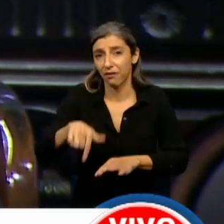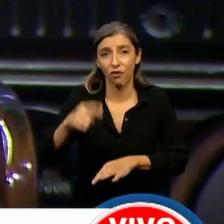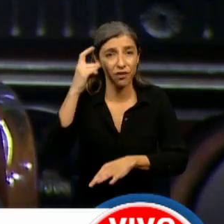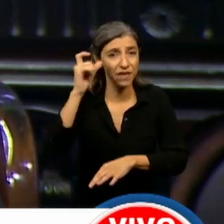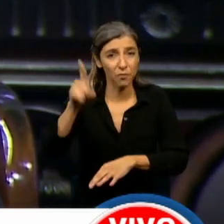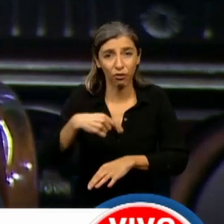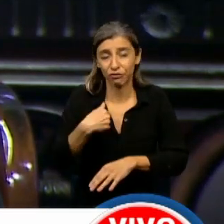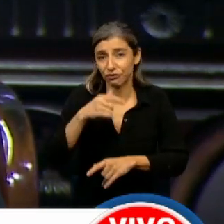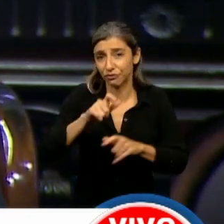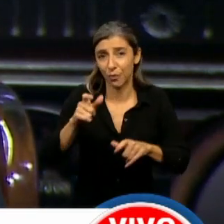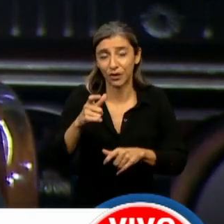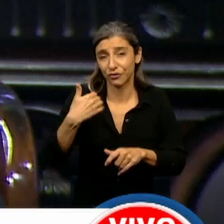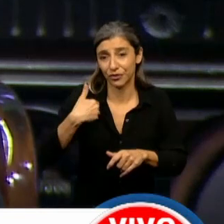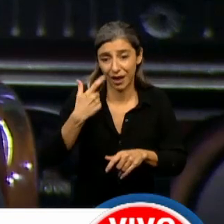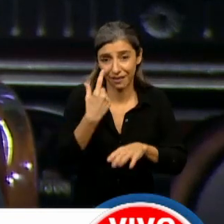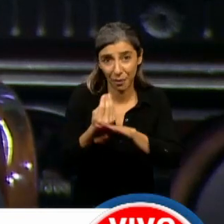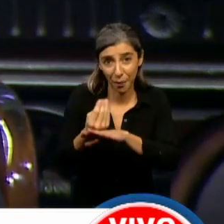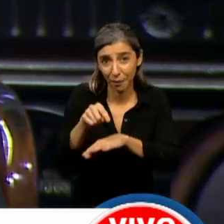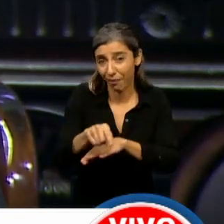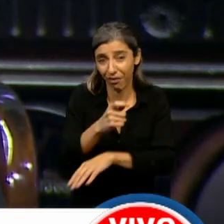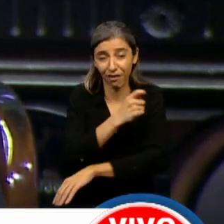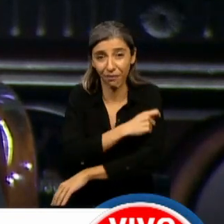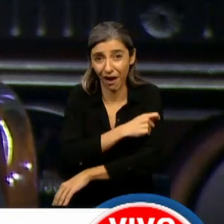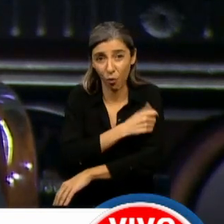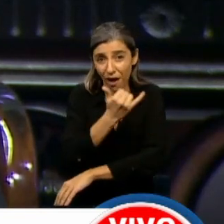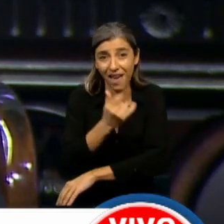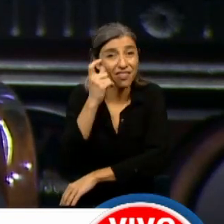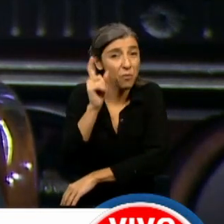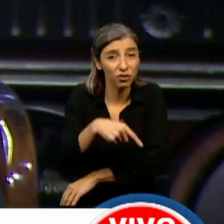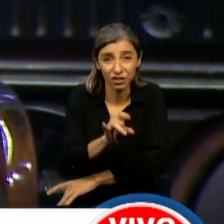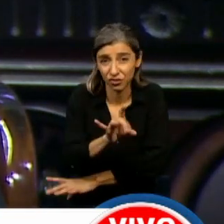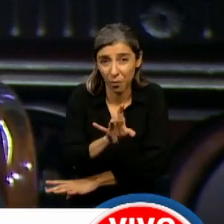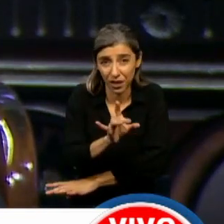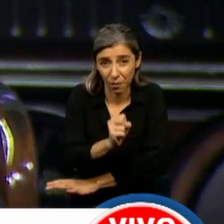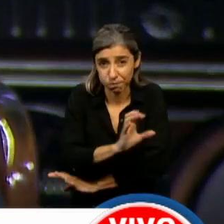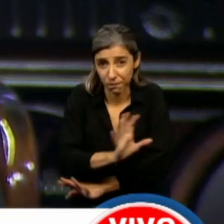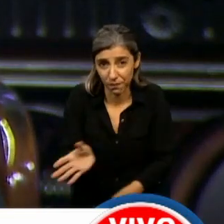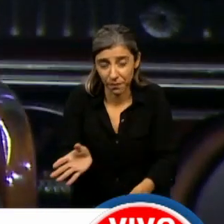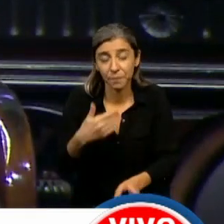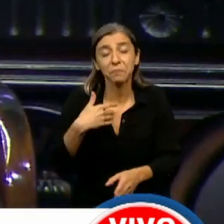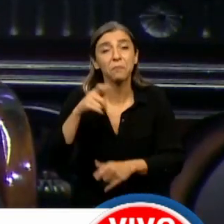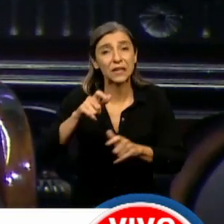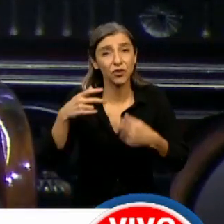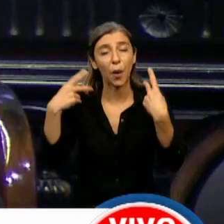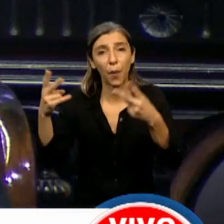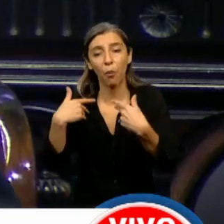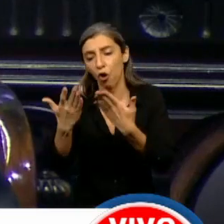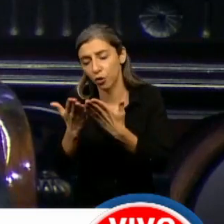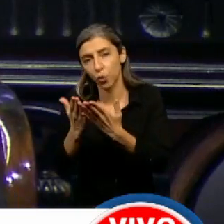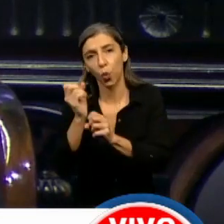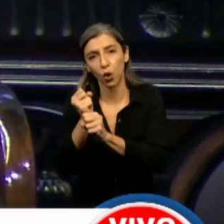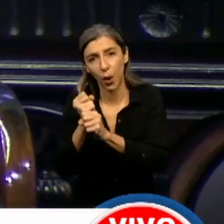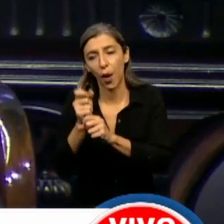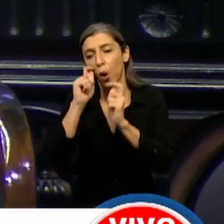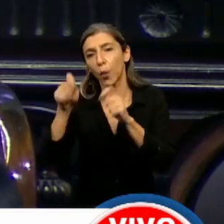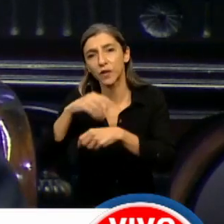argentinos se encuentra vacunado. La gente viajó por trabajos, por estudios, por visitar a familiares, por